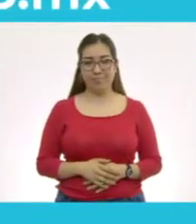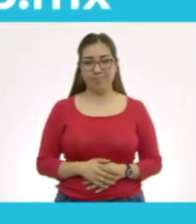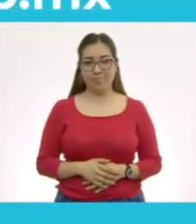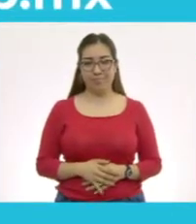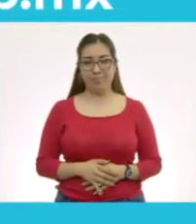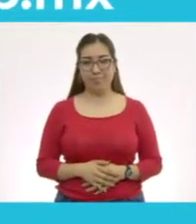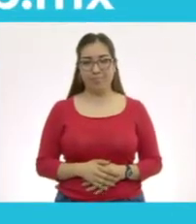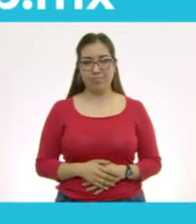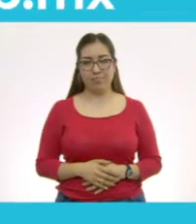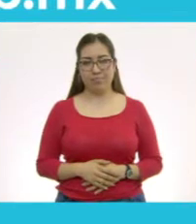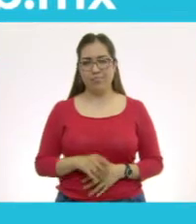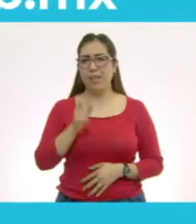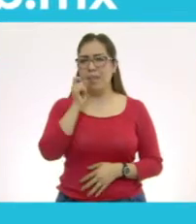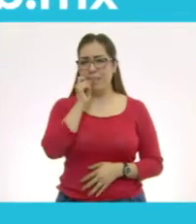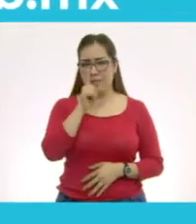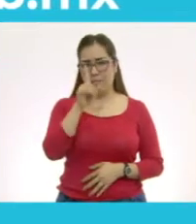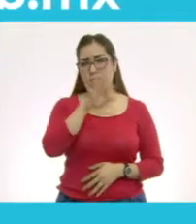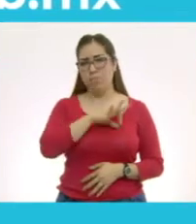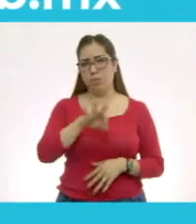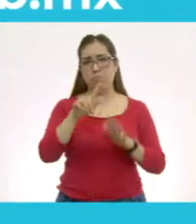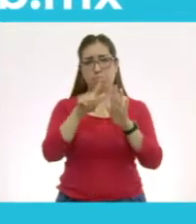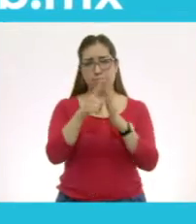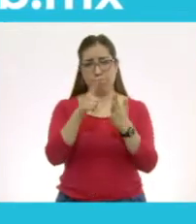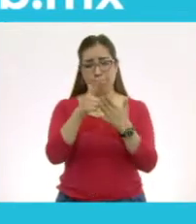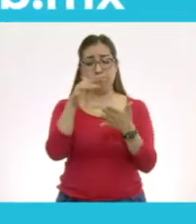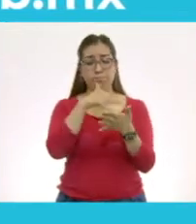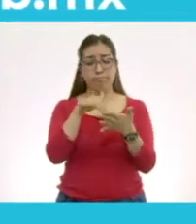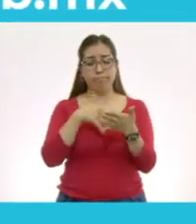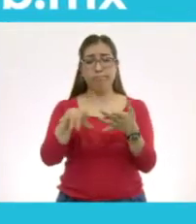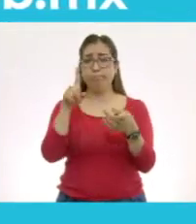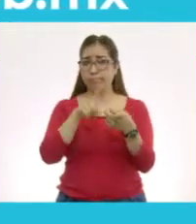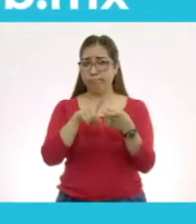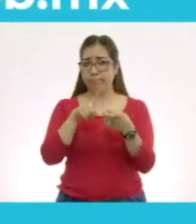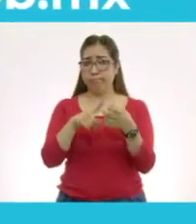También puedes encontrar los libros de texto en la página